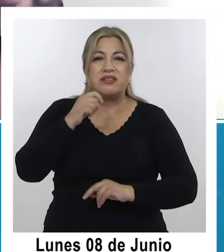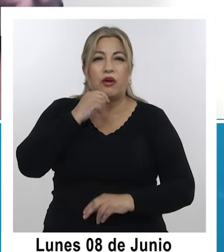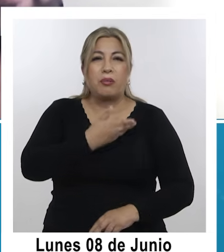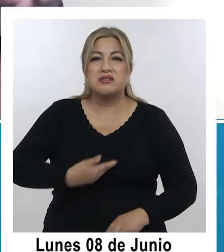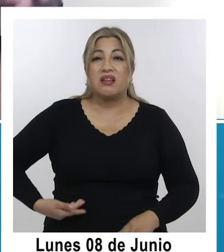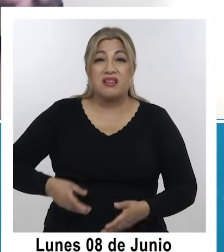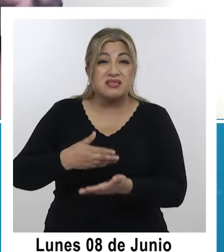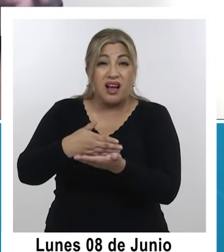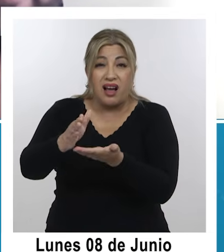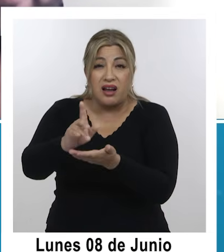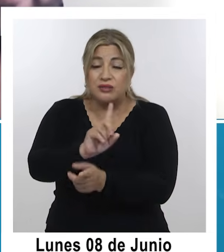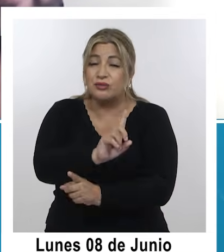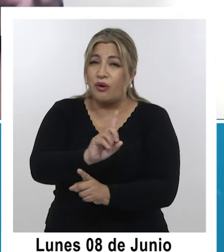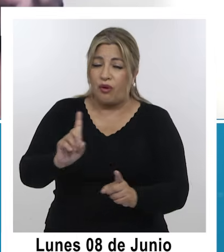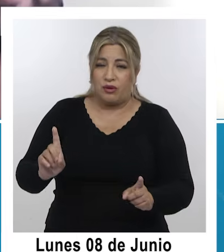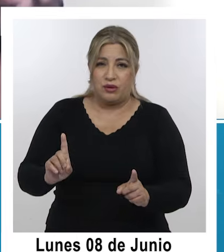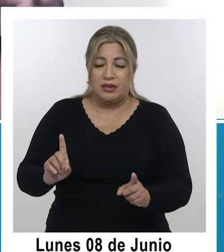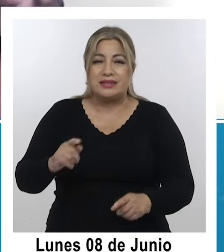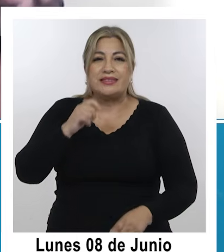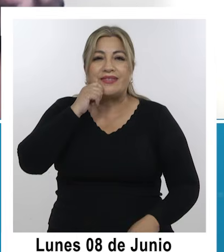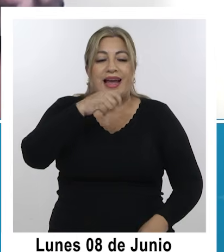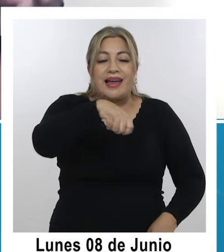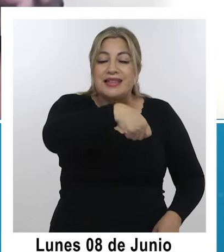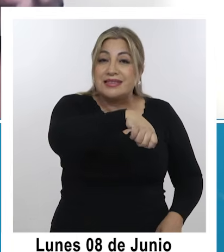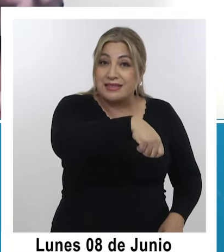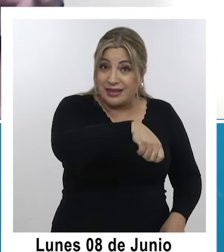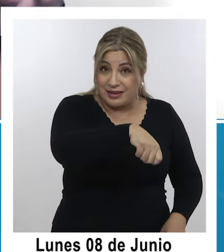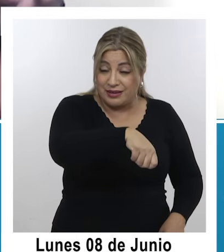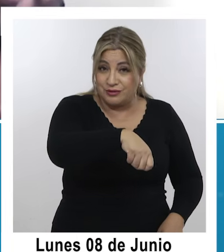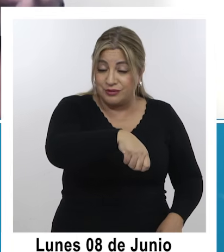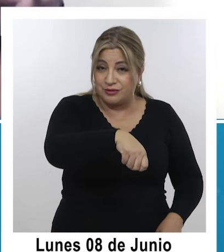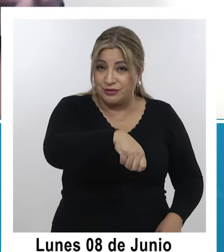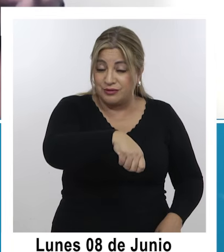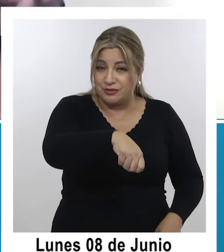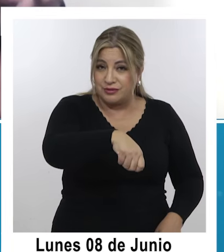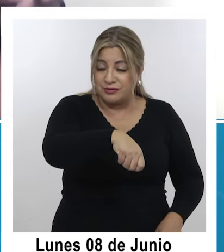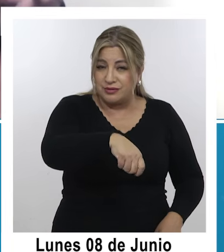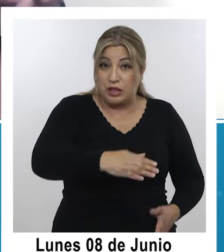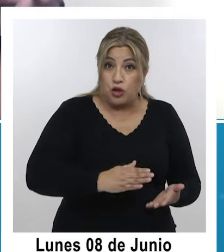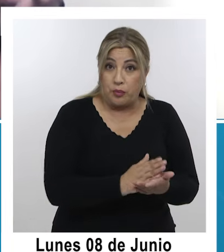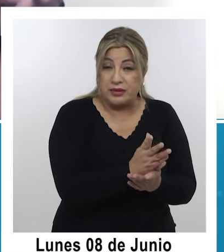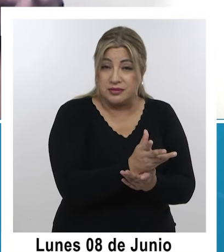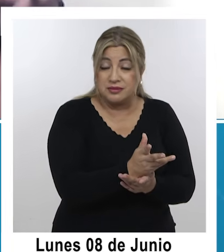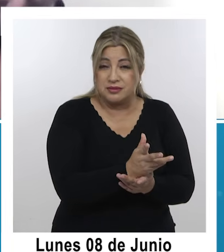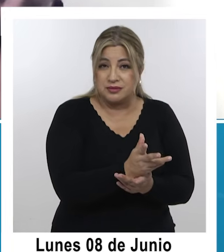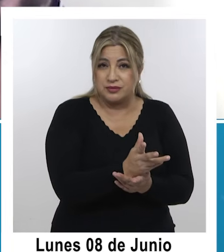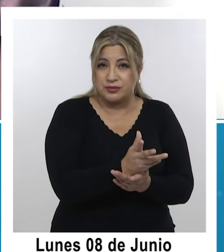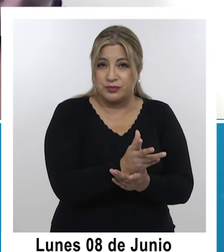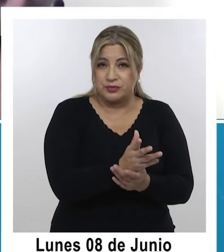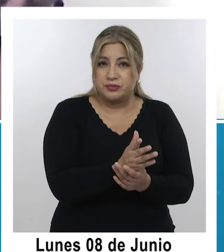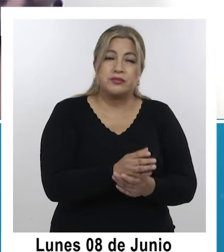sino que el Senado, que se entiende que llegan